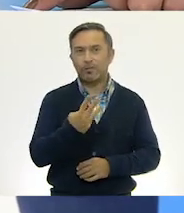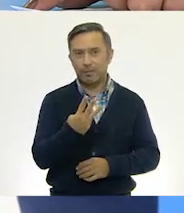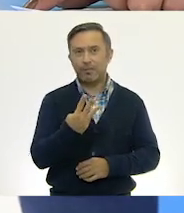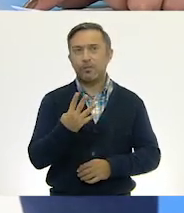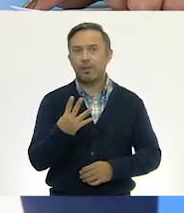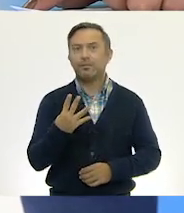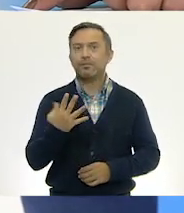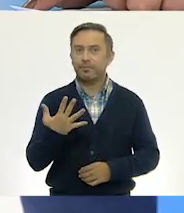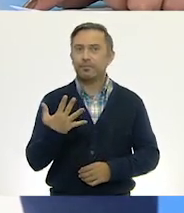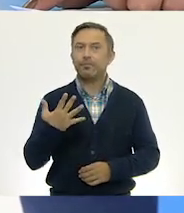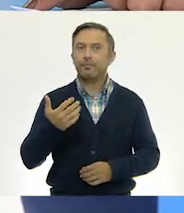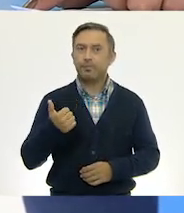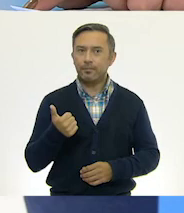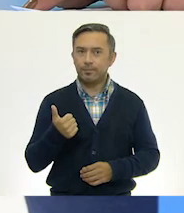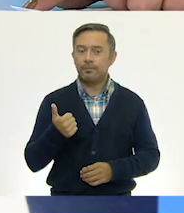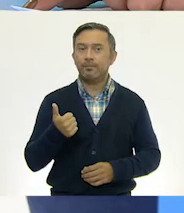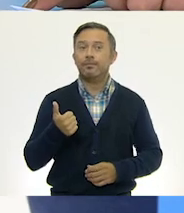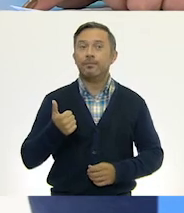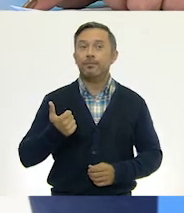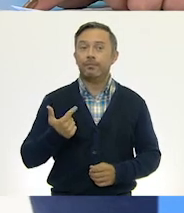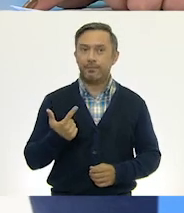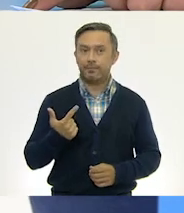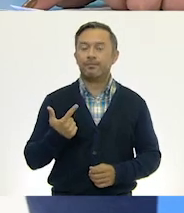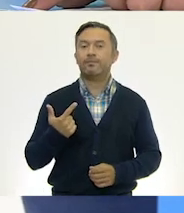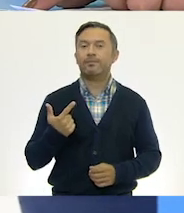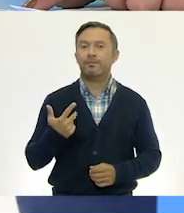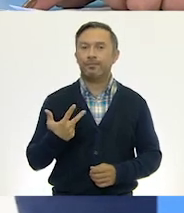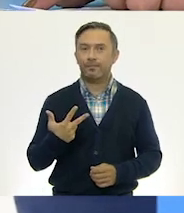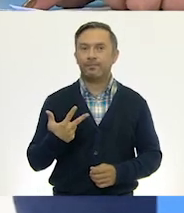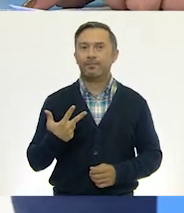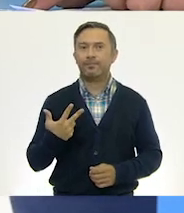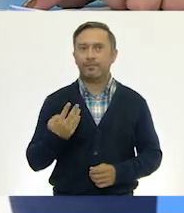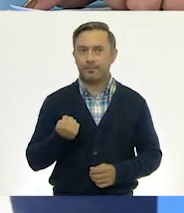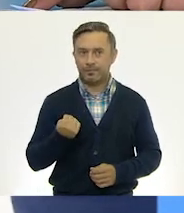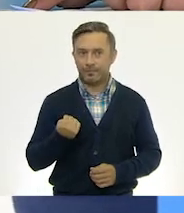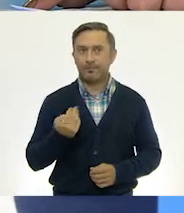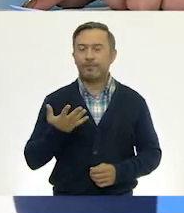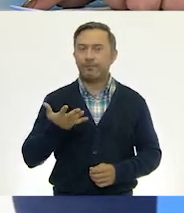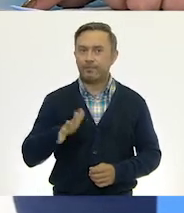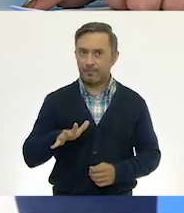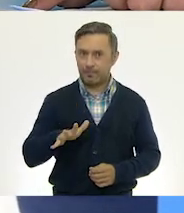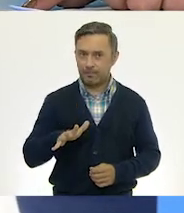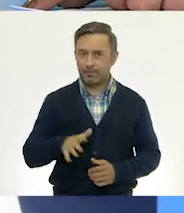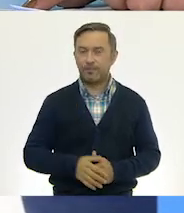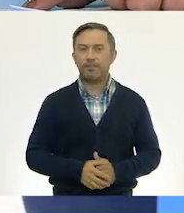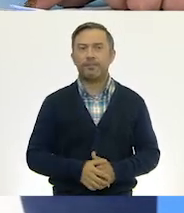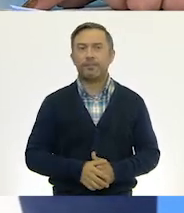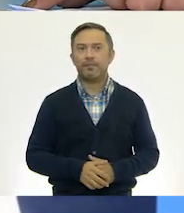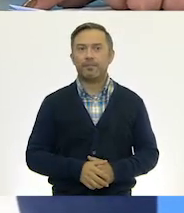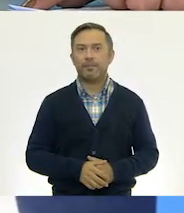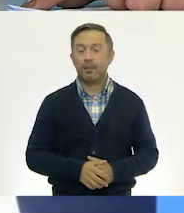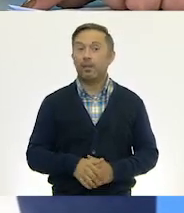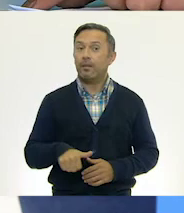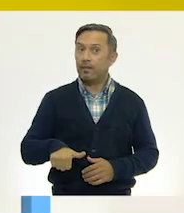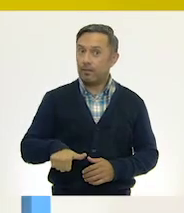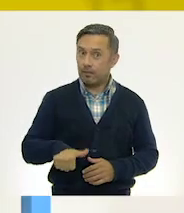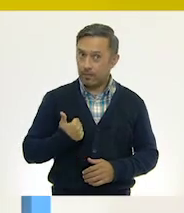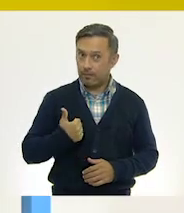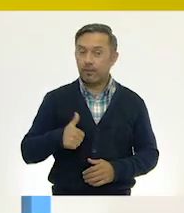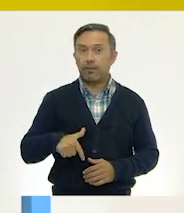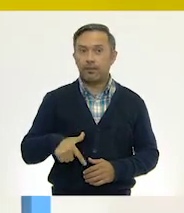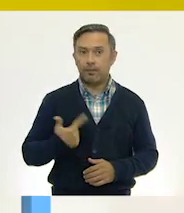3, 4, 5, 6, 7, 8, 9, 10.